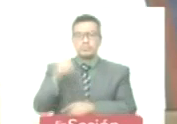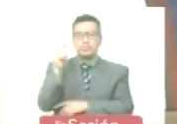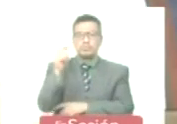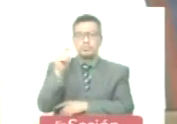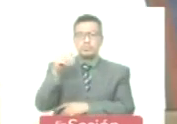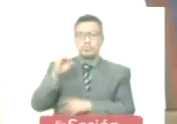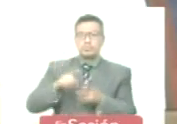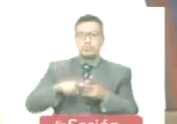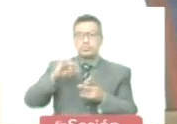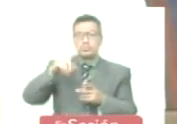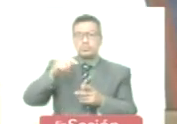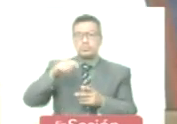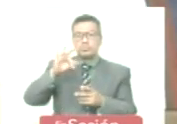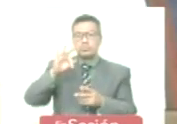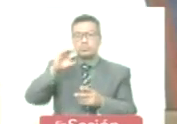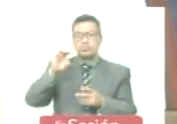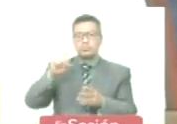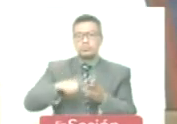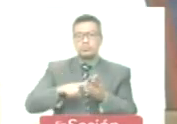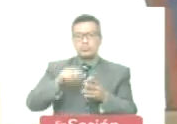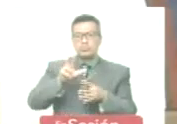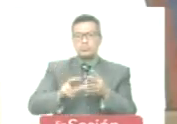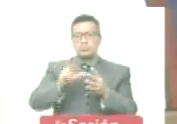diputado Infante, aquí.